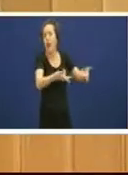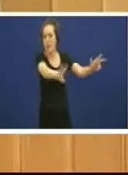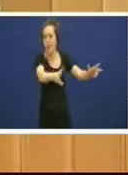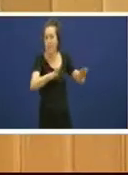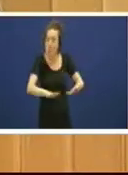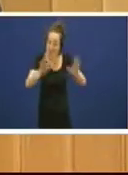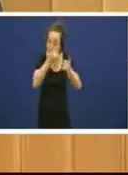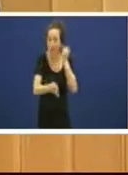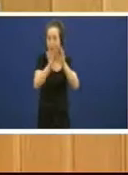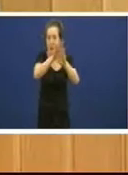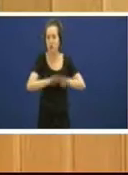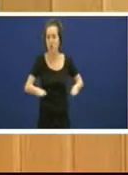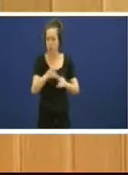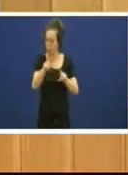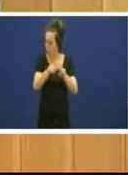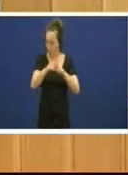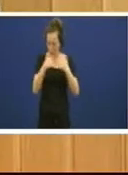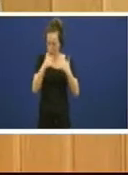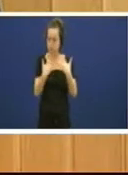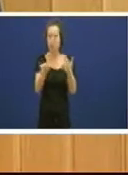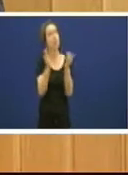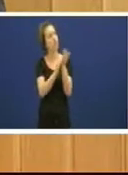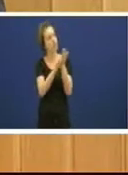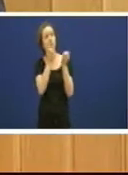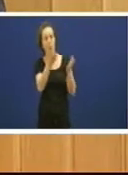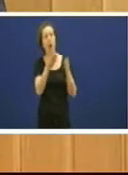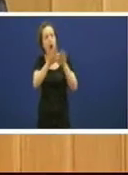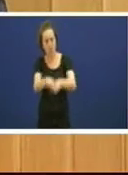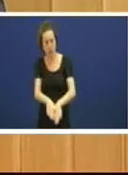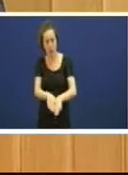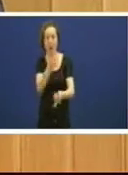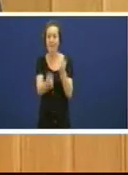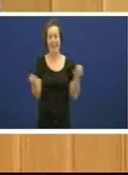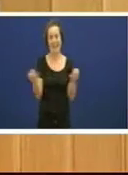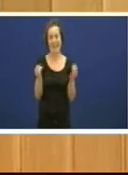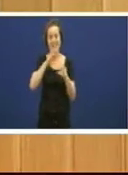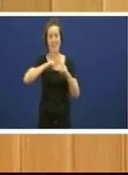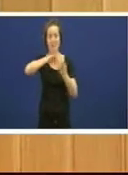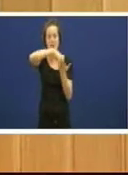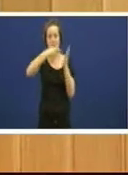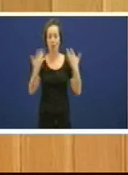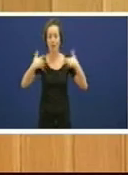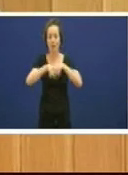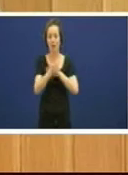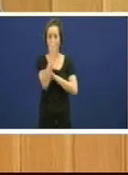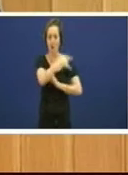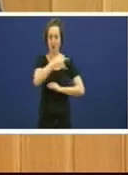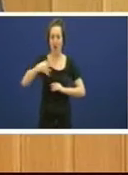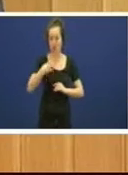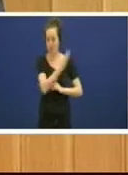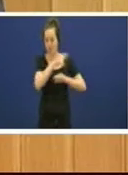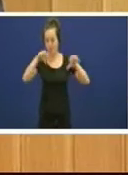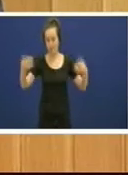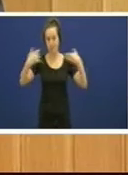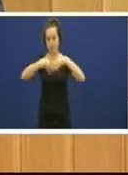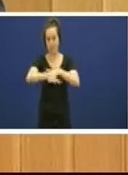que foi aplaudido nesta Cámara foi unha solución consistente nunha fusión das dúas caixas galegas que foi amplamente